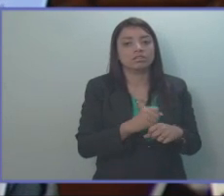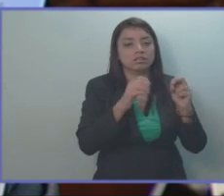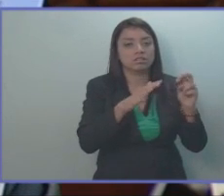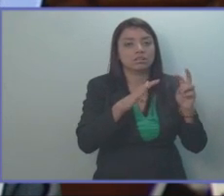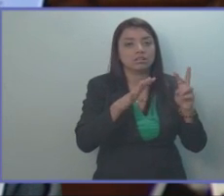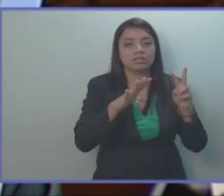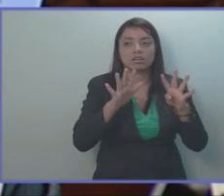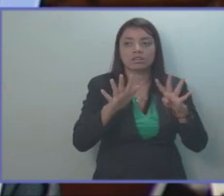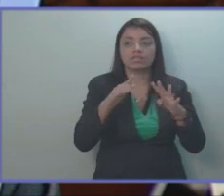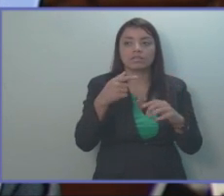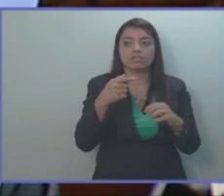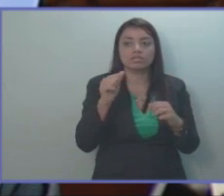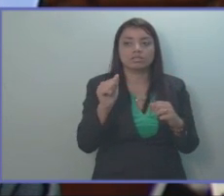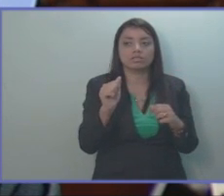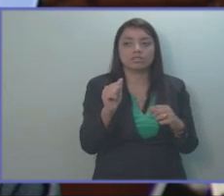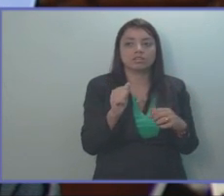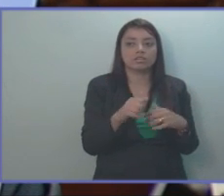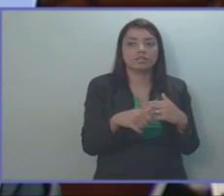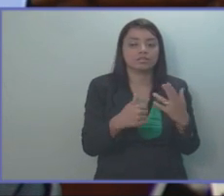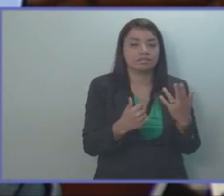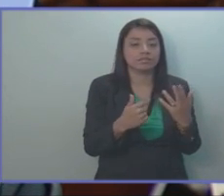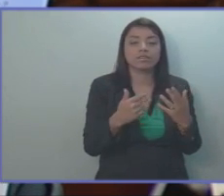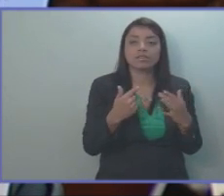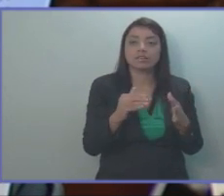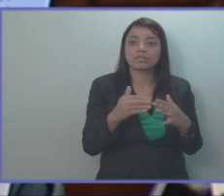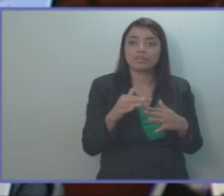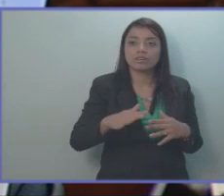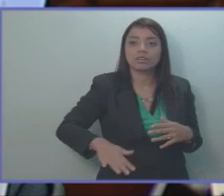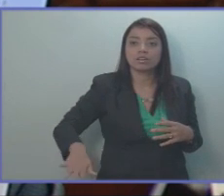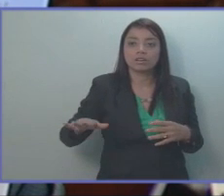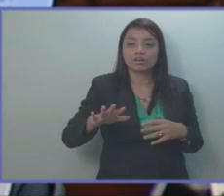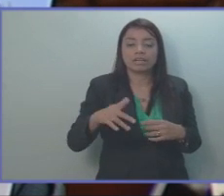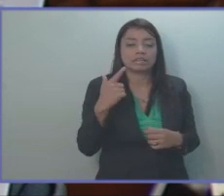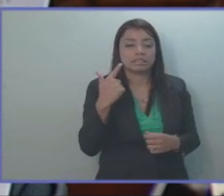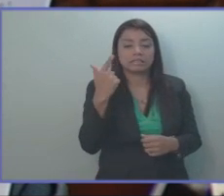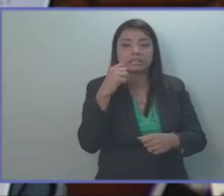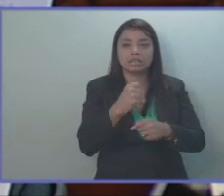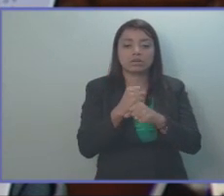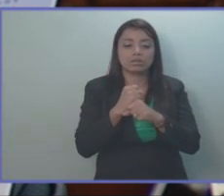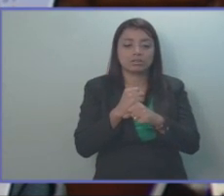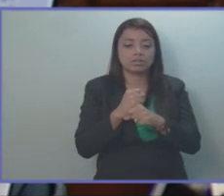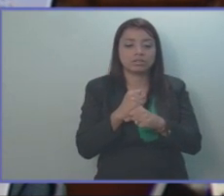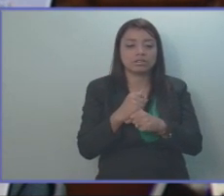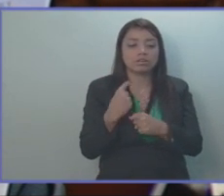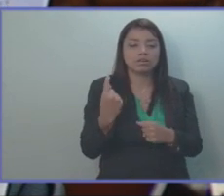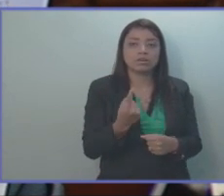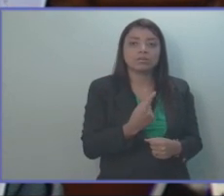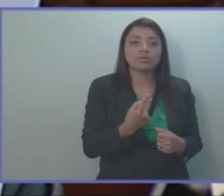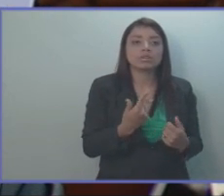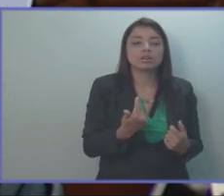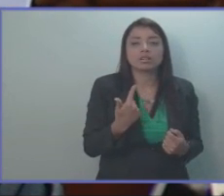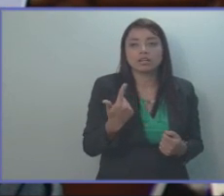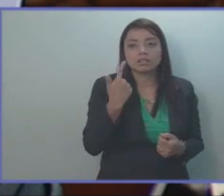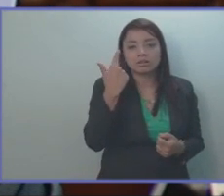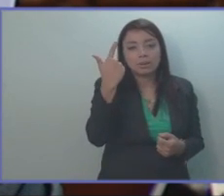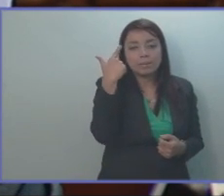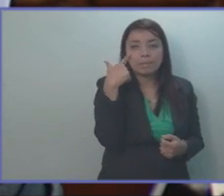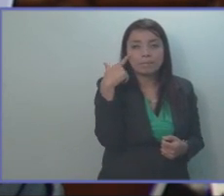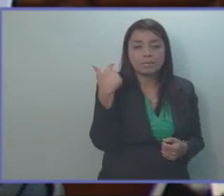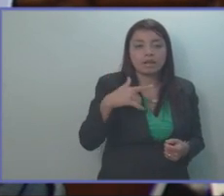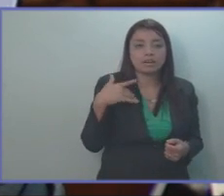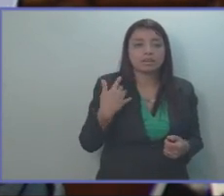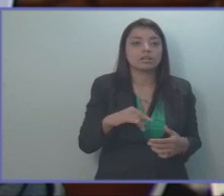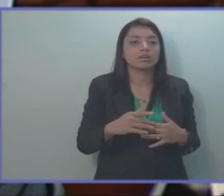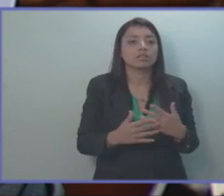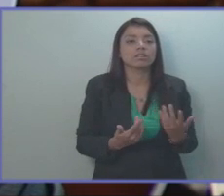79-A. Serán destinados a los centros de máxima seguridad aquellos internos altamente peligrosos